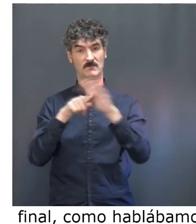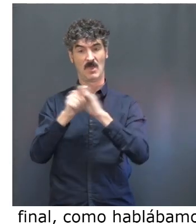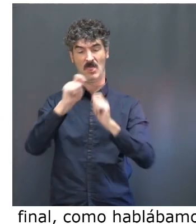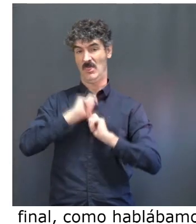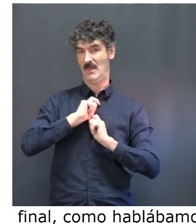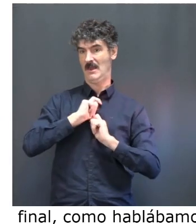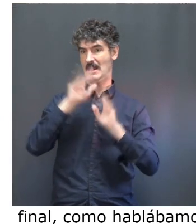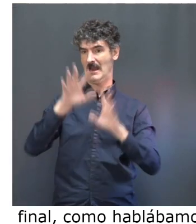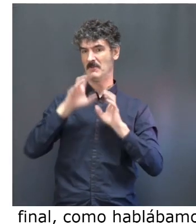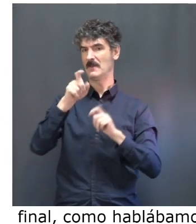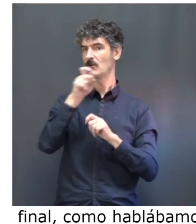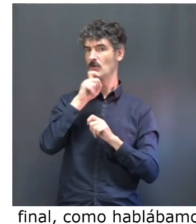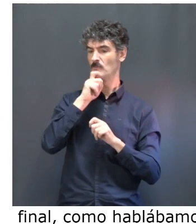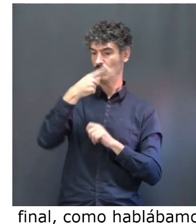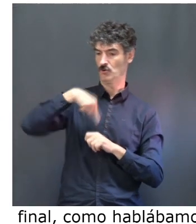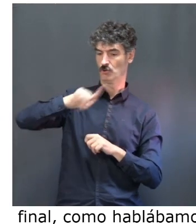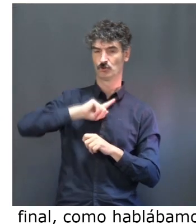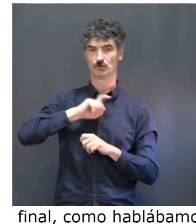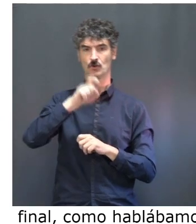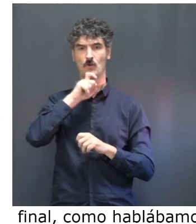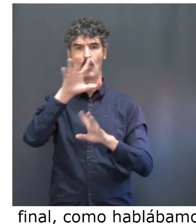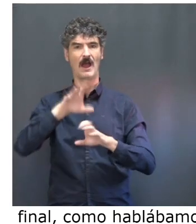que influyen en que seamos